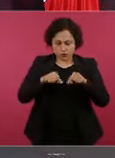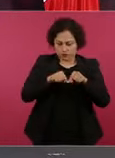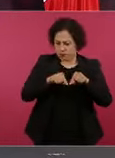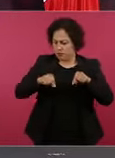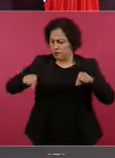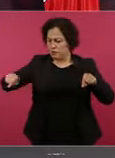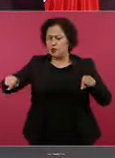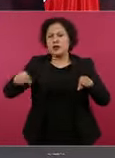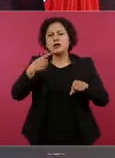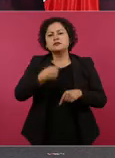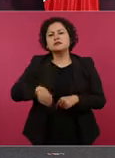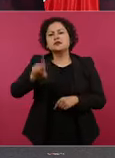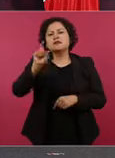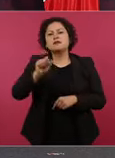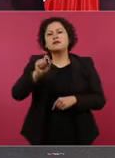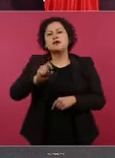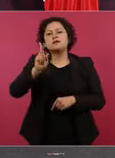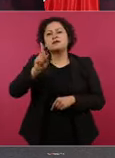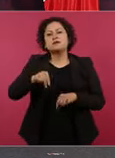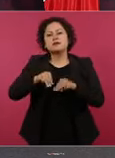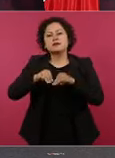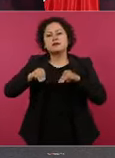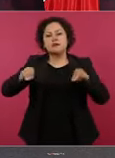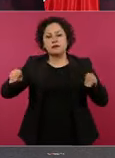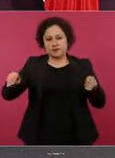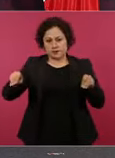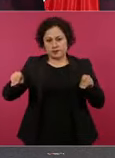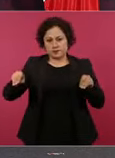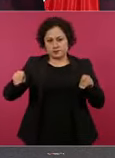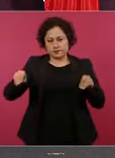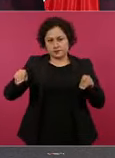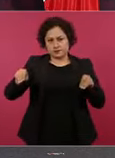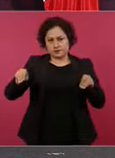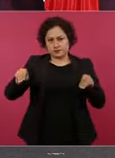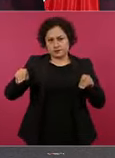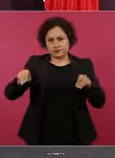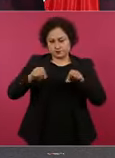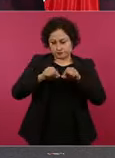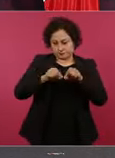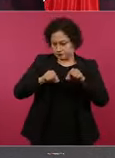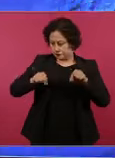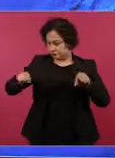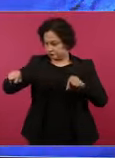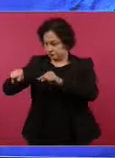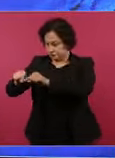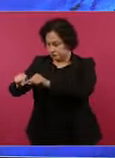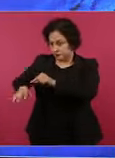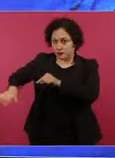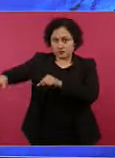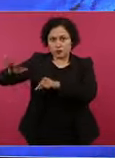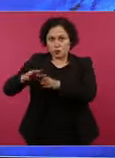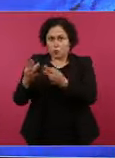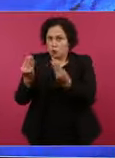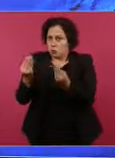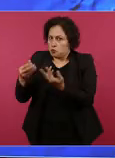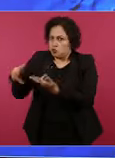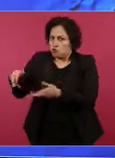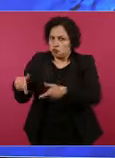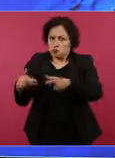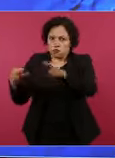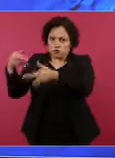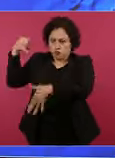120 kilómetros, aquí, donde hay más ríos subterráneos y